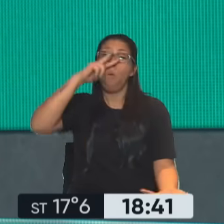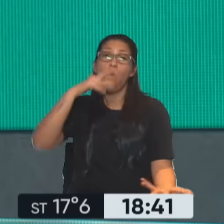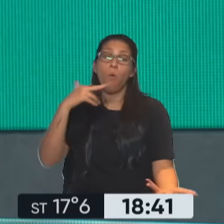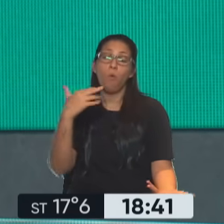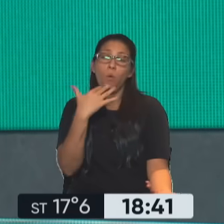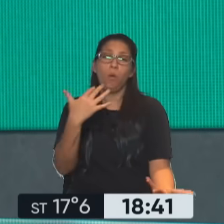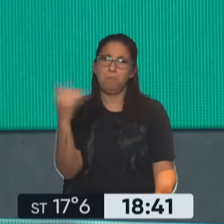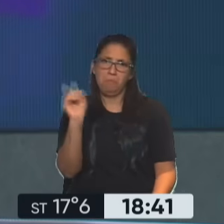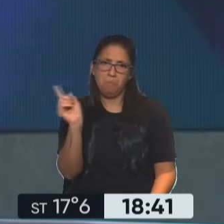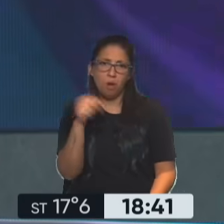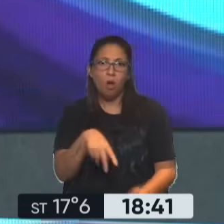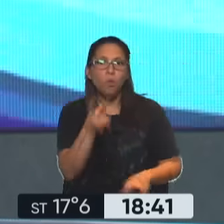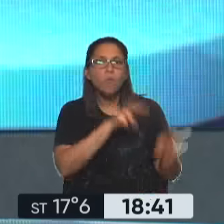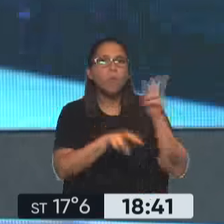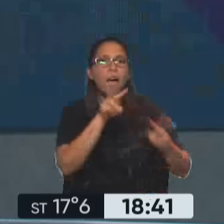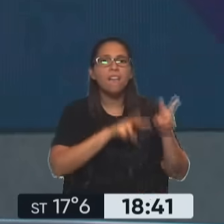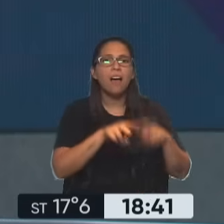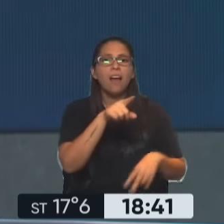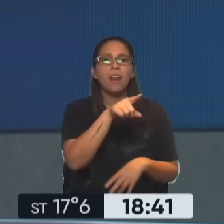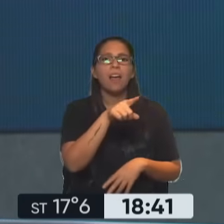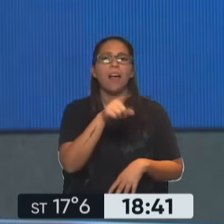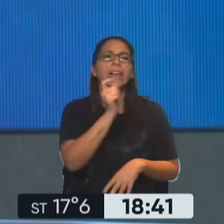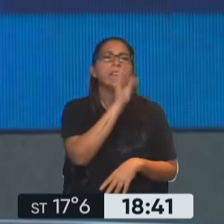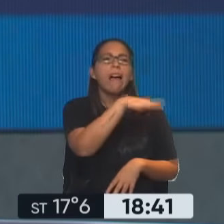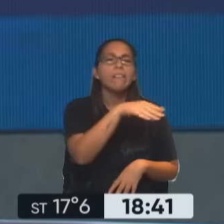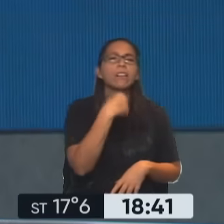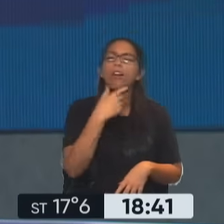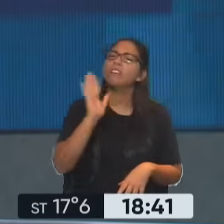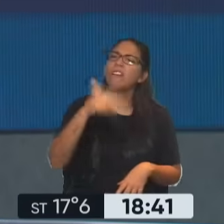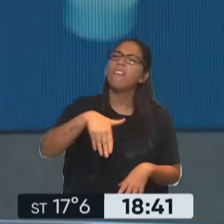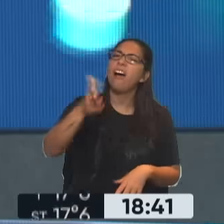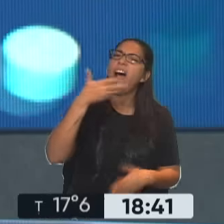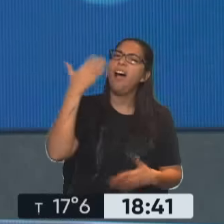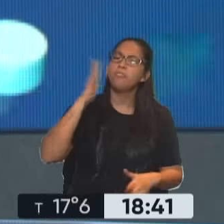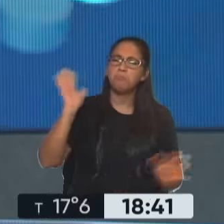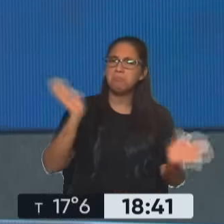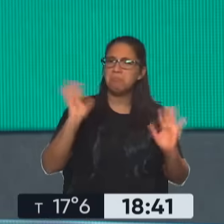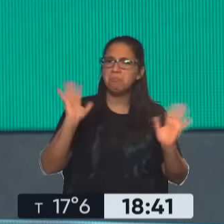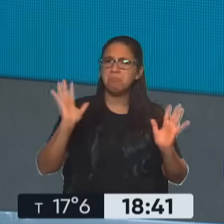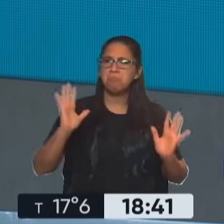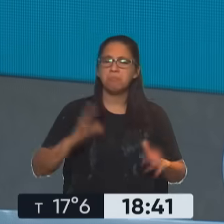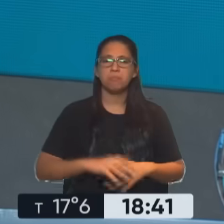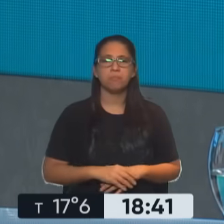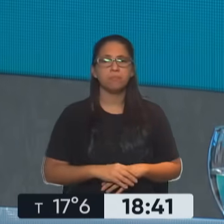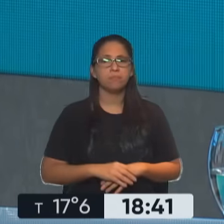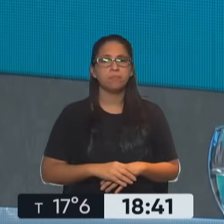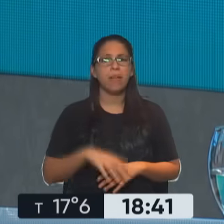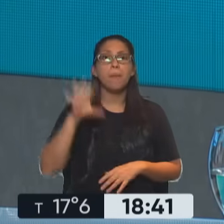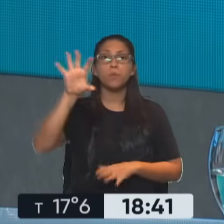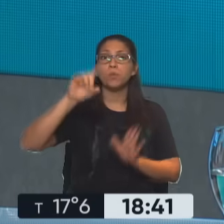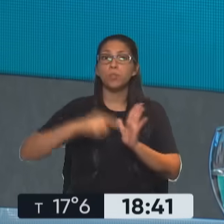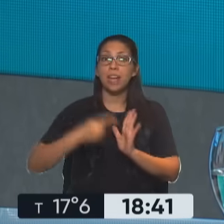Más, hoy buscaban a la muchacha para decir, ya hablaré, bueno, qué sé yo. Bueno, pero en la provincia de Buenos Aires, recordemos que aparte pasó